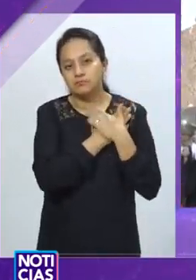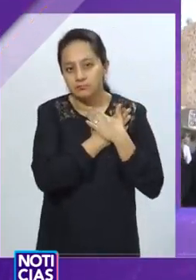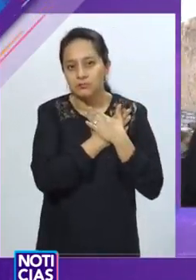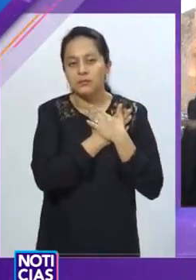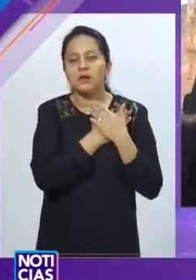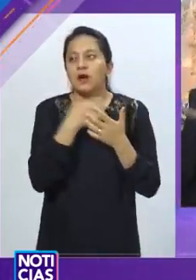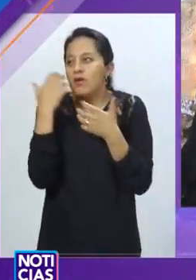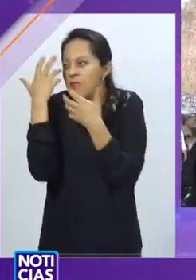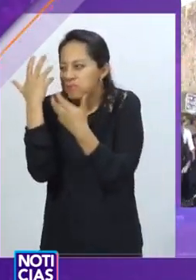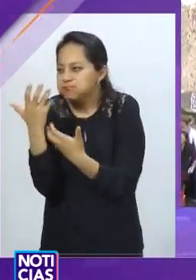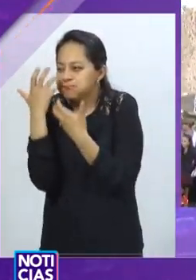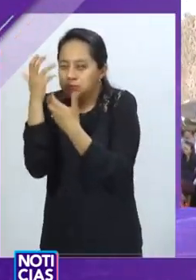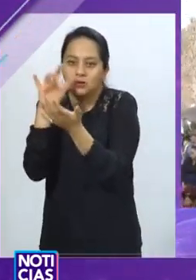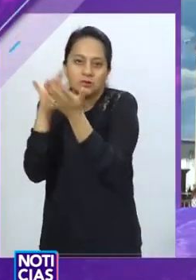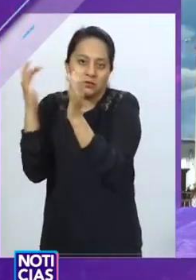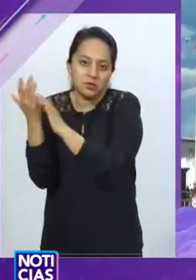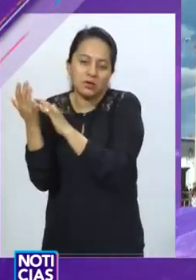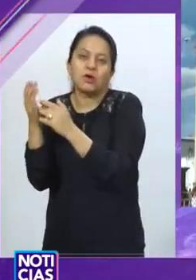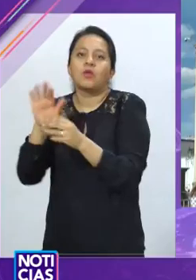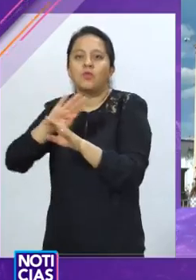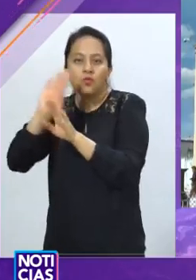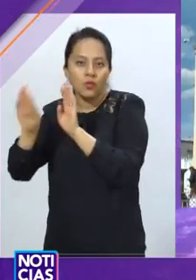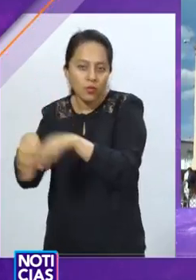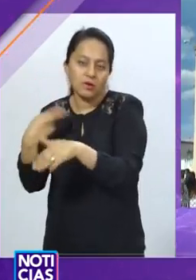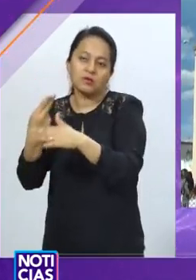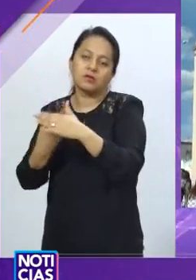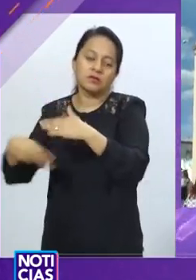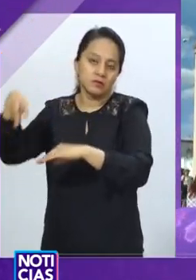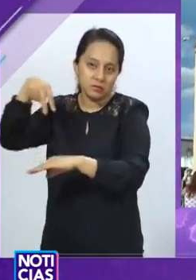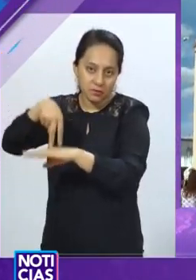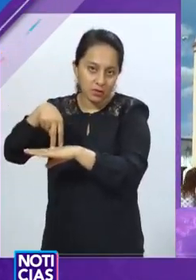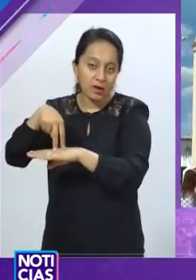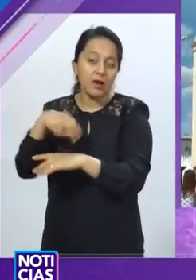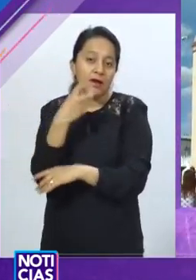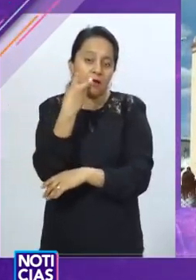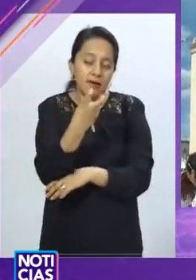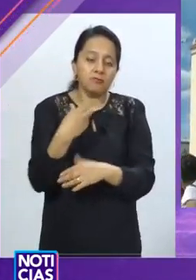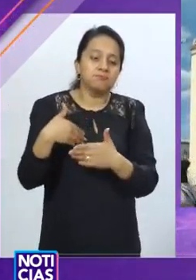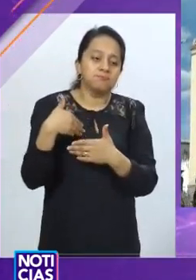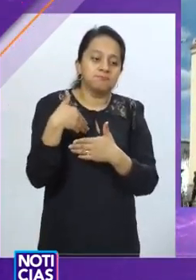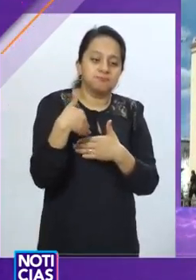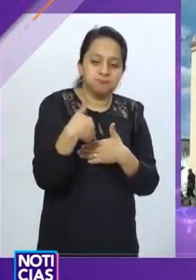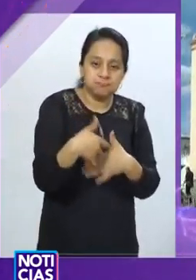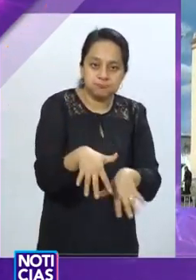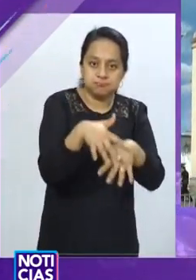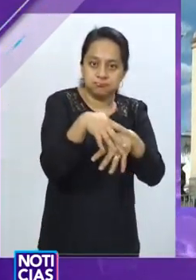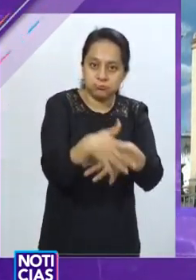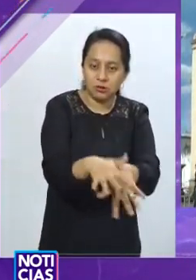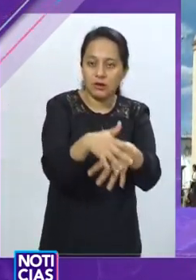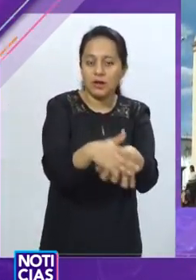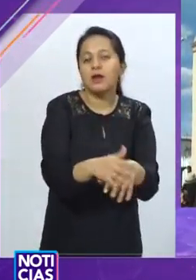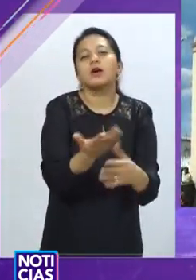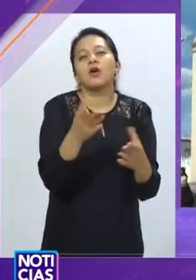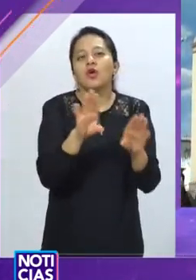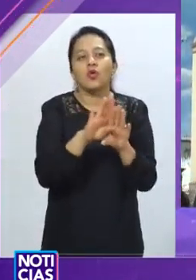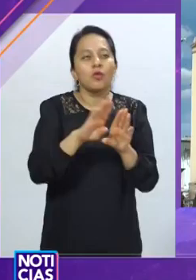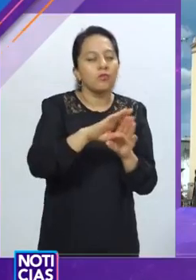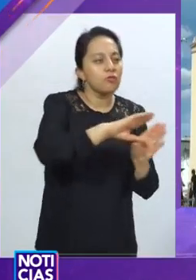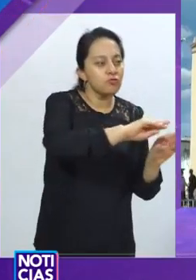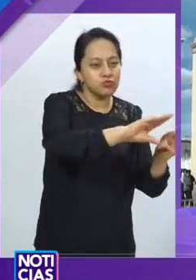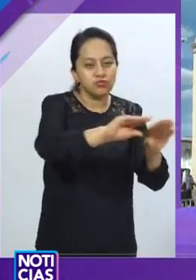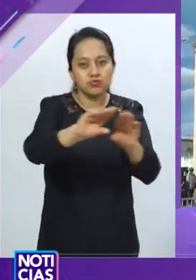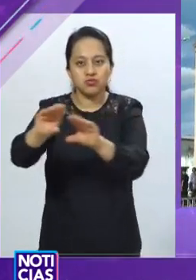y por lo tanto van de negro. Básicamente nuestro mensaje de amor es de recibir el mensaje de